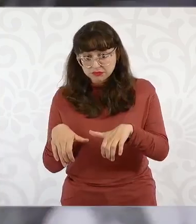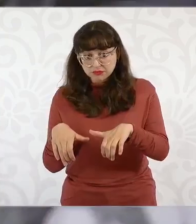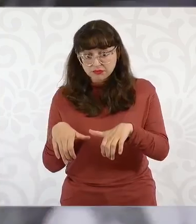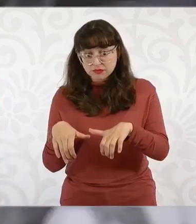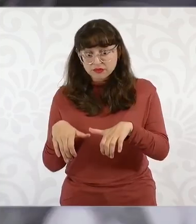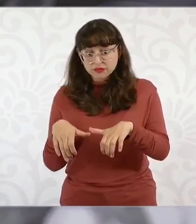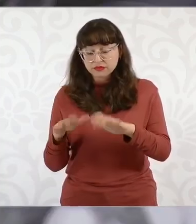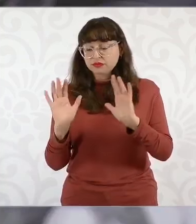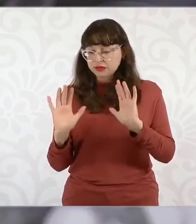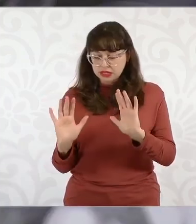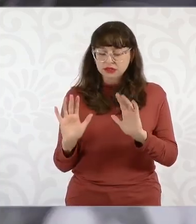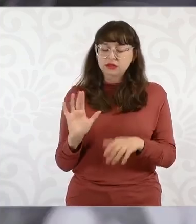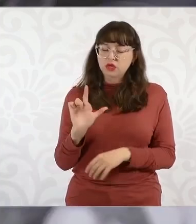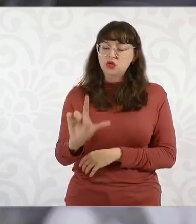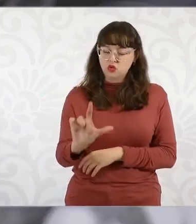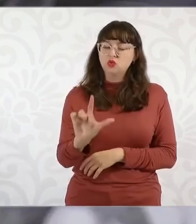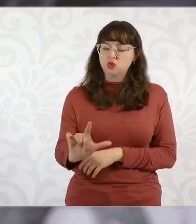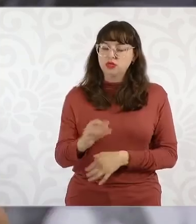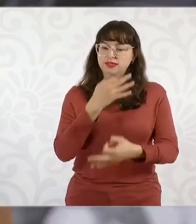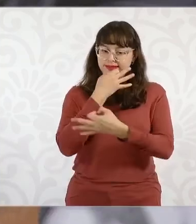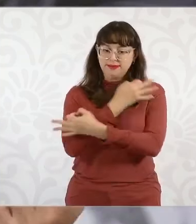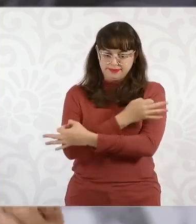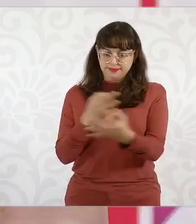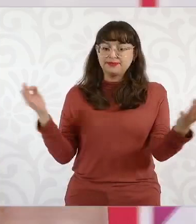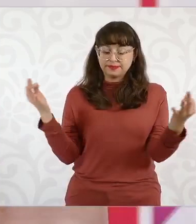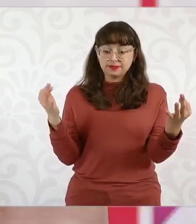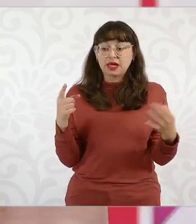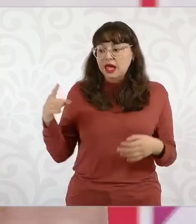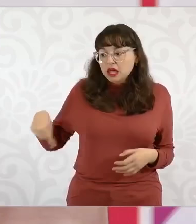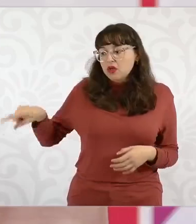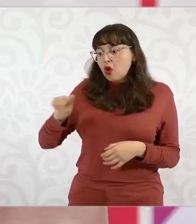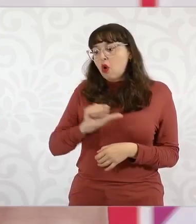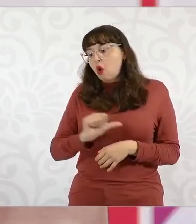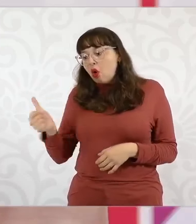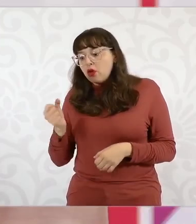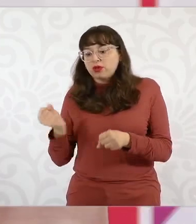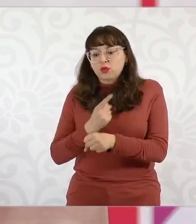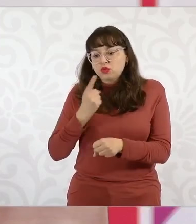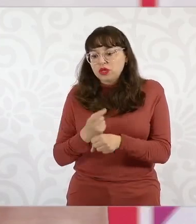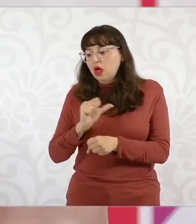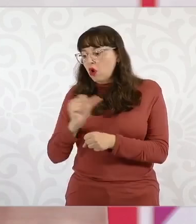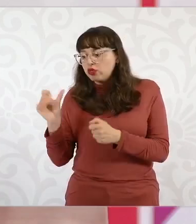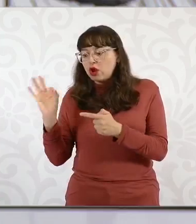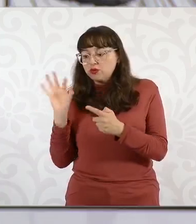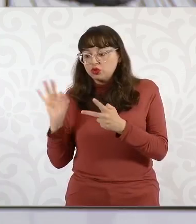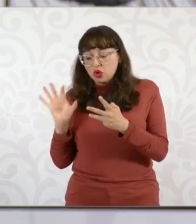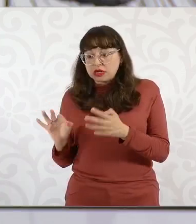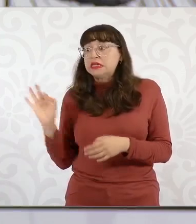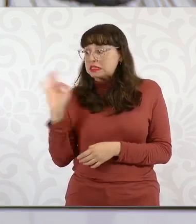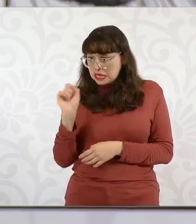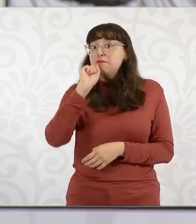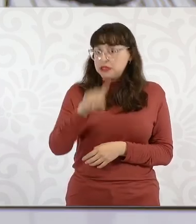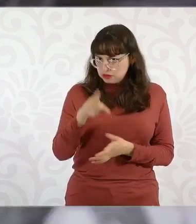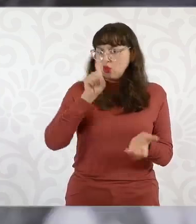lo presentamos el lunes, para que puedan ver de qué manera pueden saber qué licenciaturas todavía tienen espacio para que